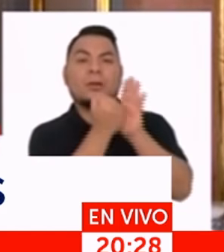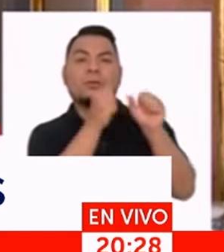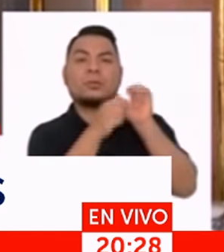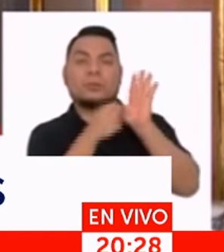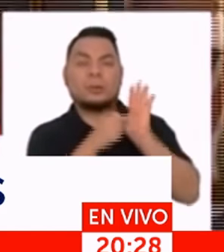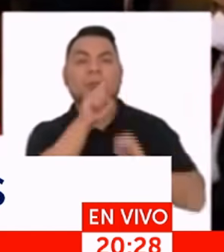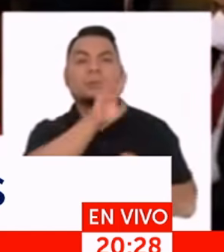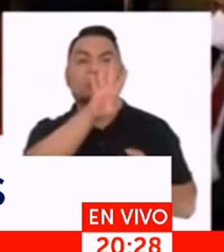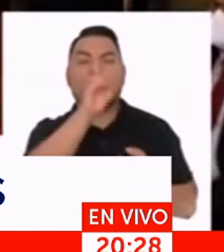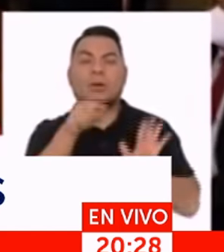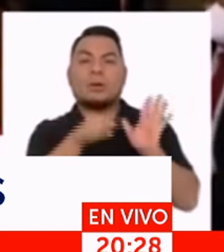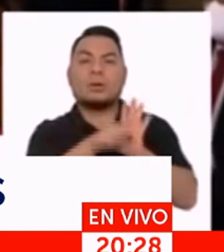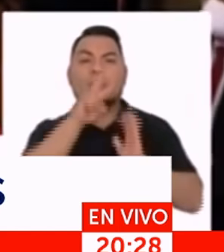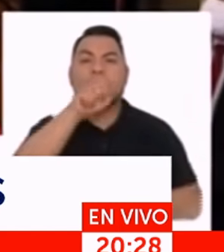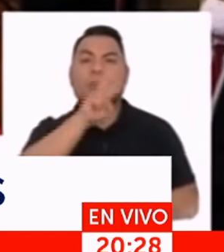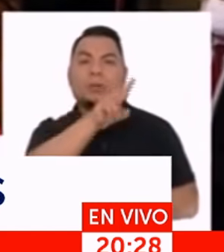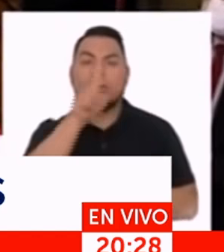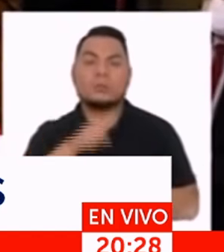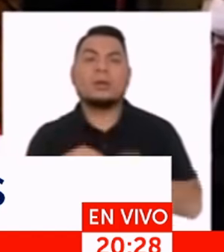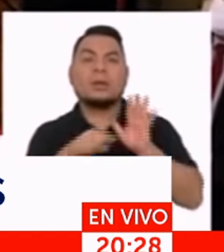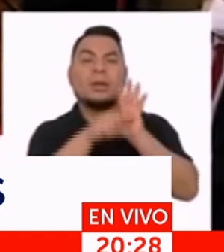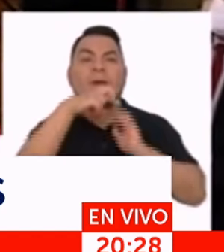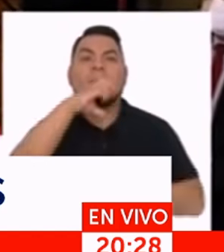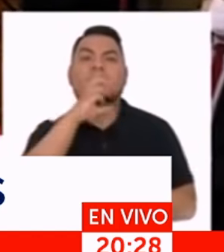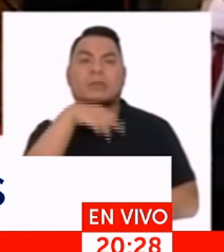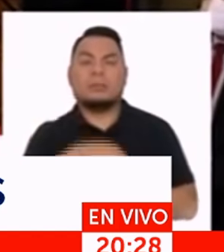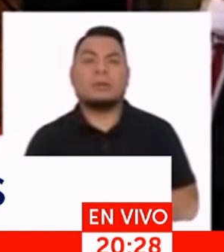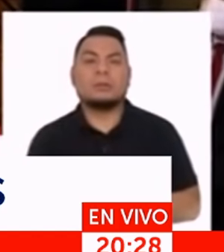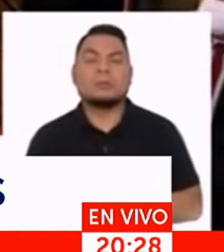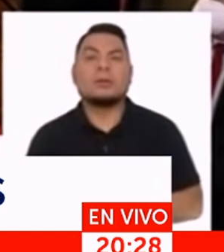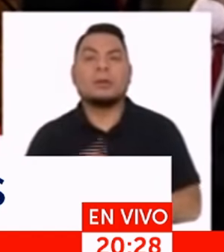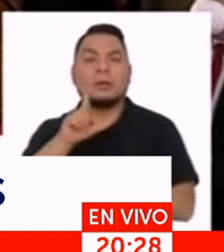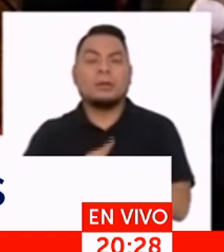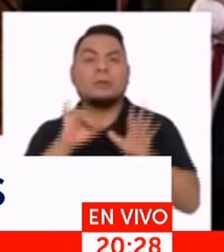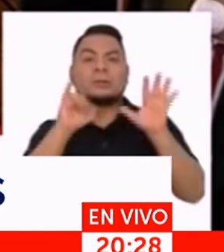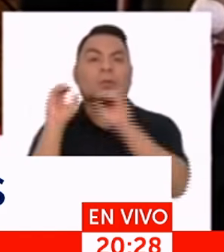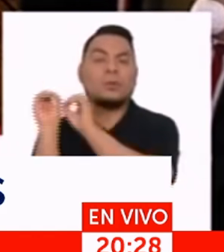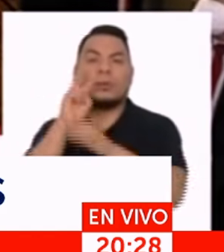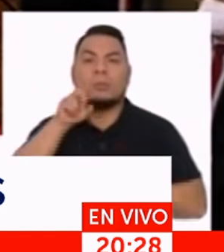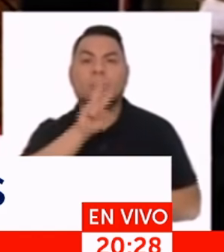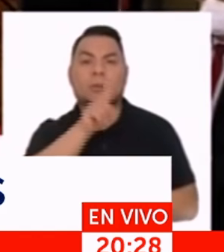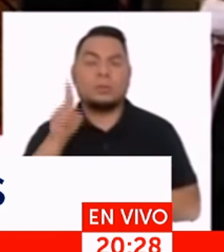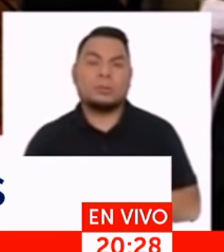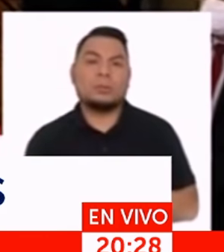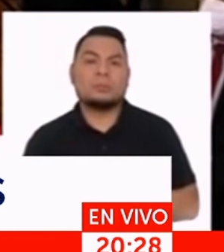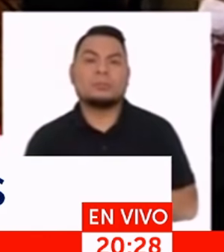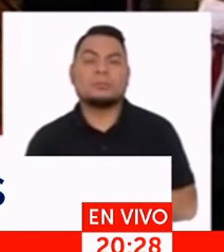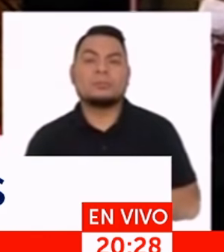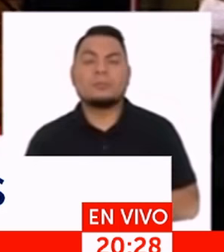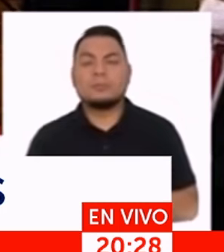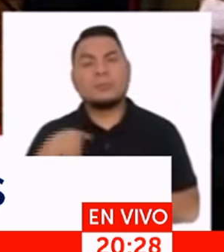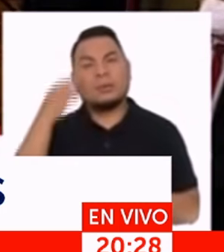Castillo, el gabinete presidido por la señora Mirta Vázquez. Escuchemos el desarrollo de esta ceremonia en el Salón Dorado